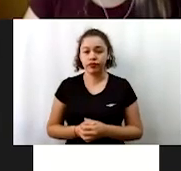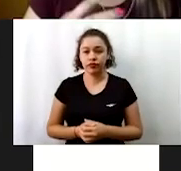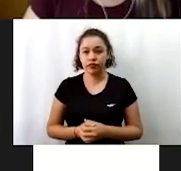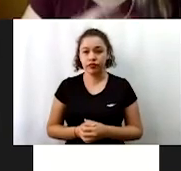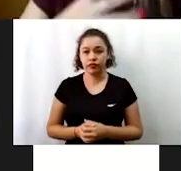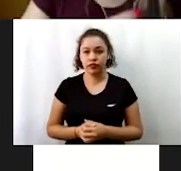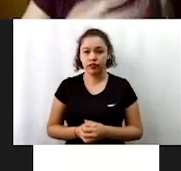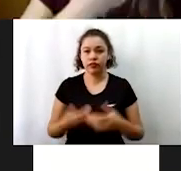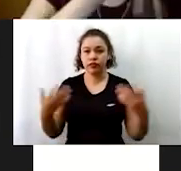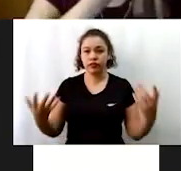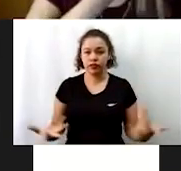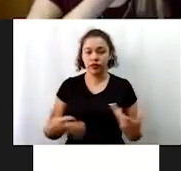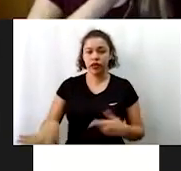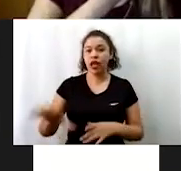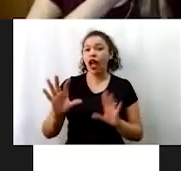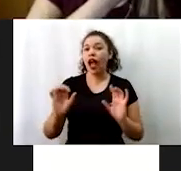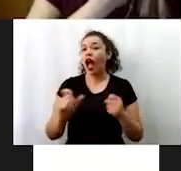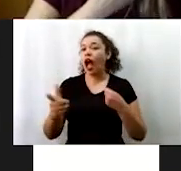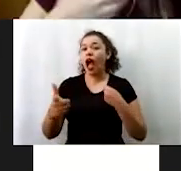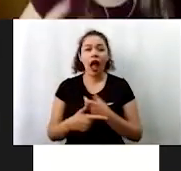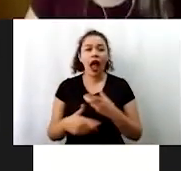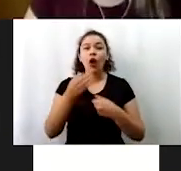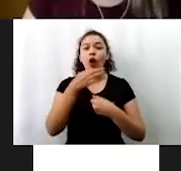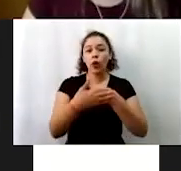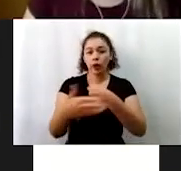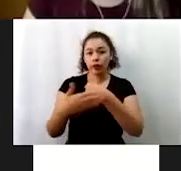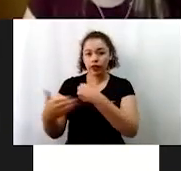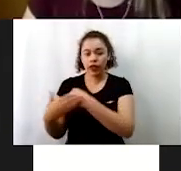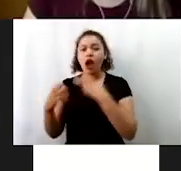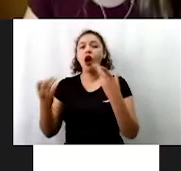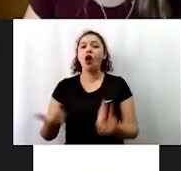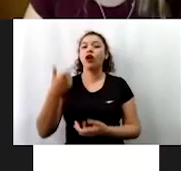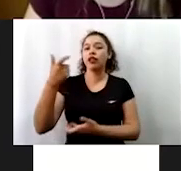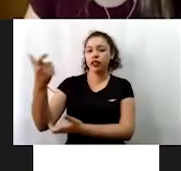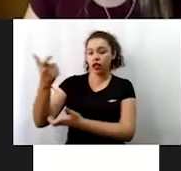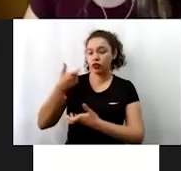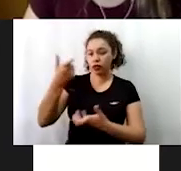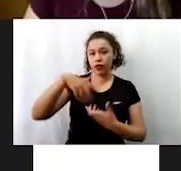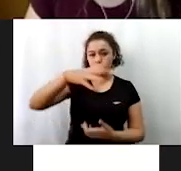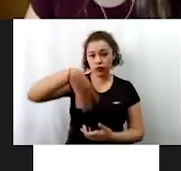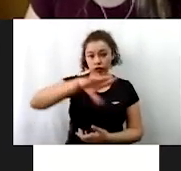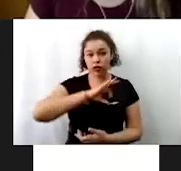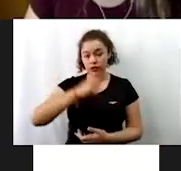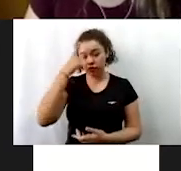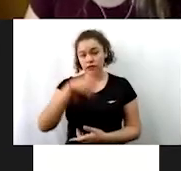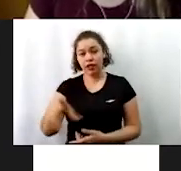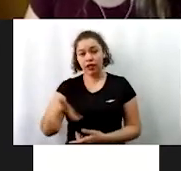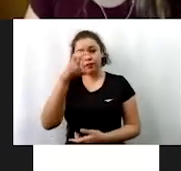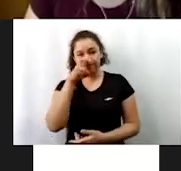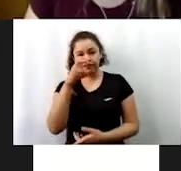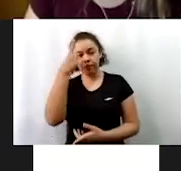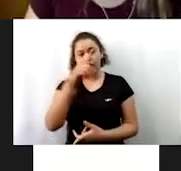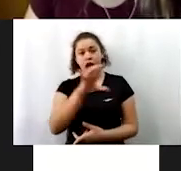aquellas posibilidades o convocatorias o financiamientos disponibles que exigen como requisitos estar alineados a